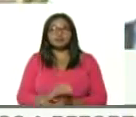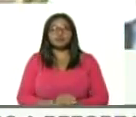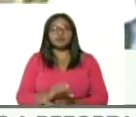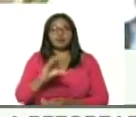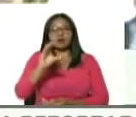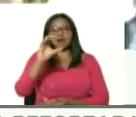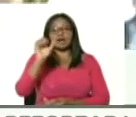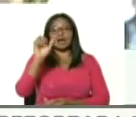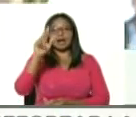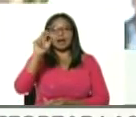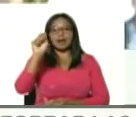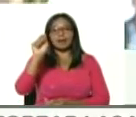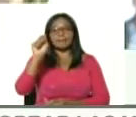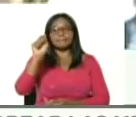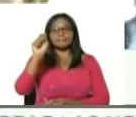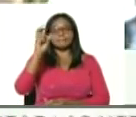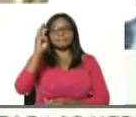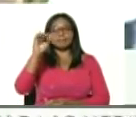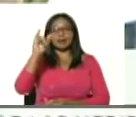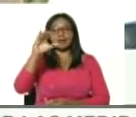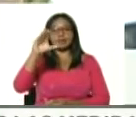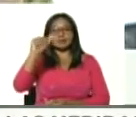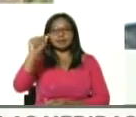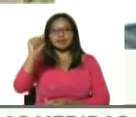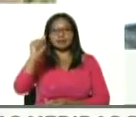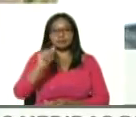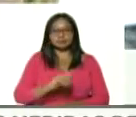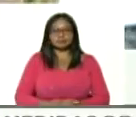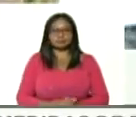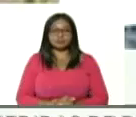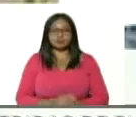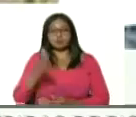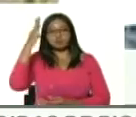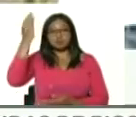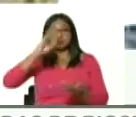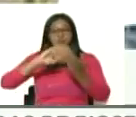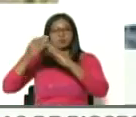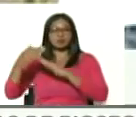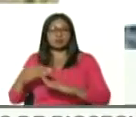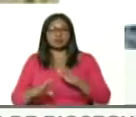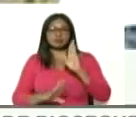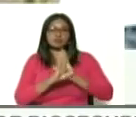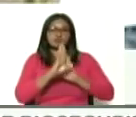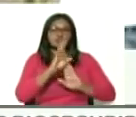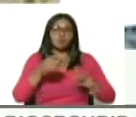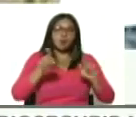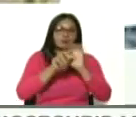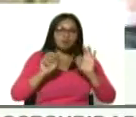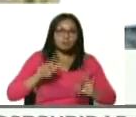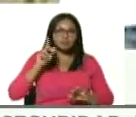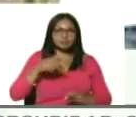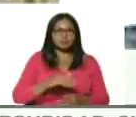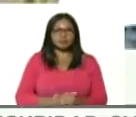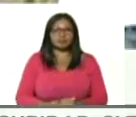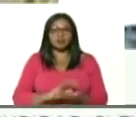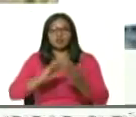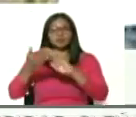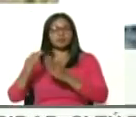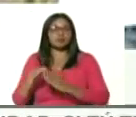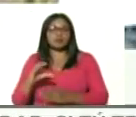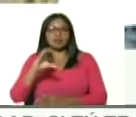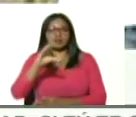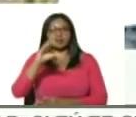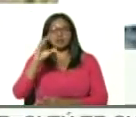Nuestro territorio comunal contiene 18 consejos comunales que se desarrollaron en tres comunas fundamentales: la comuna Cacique